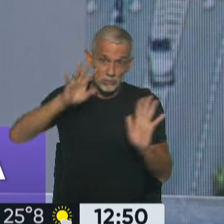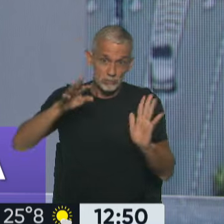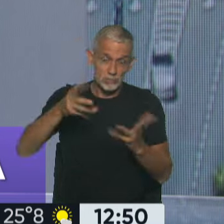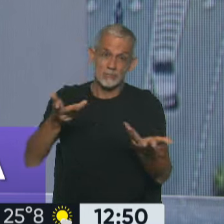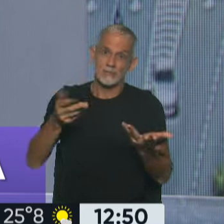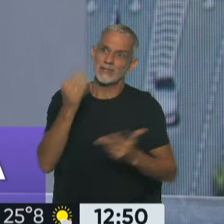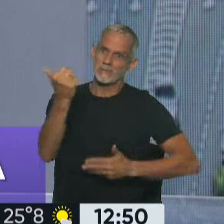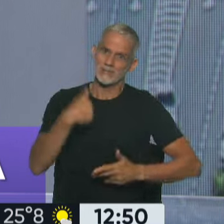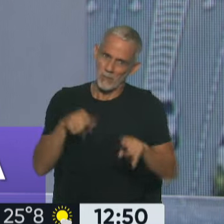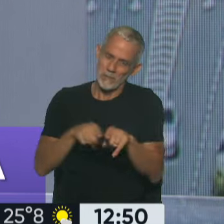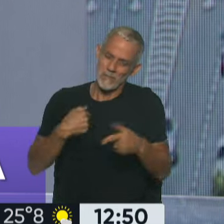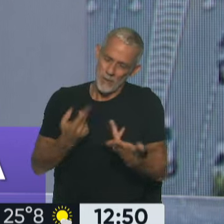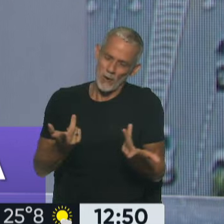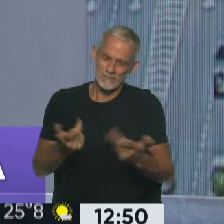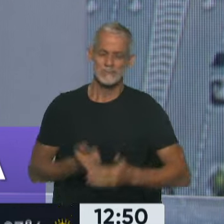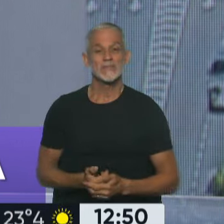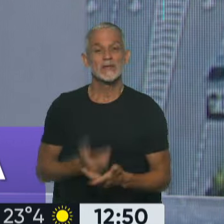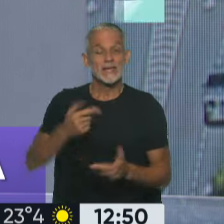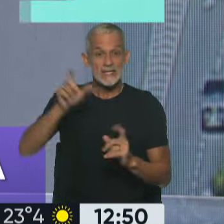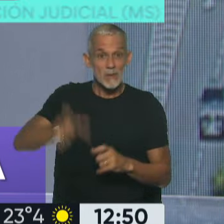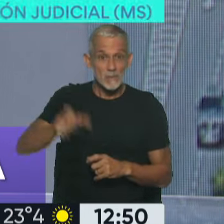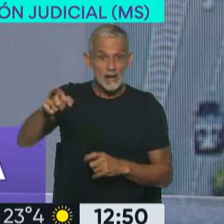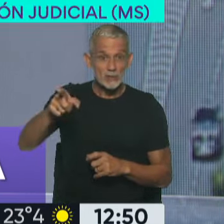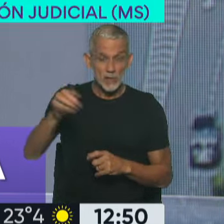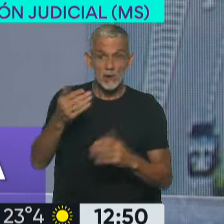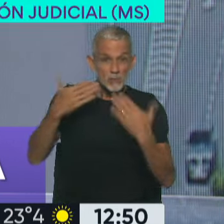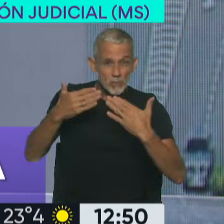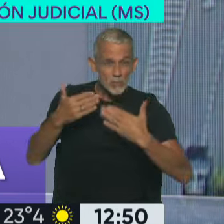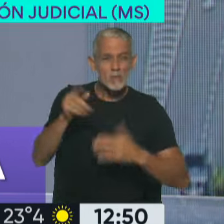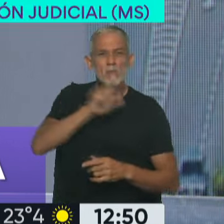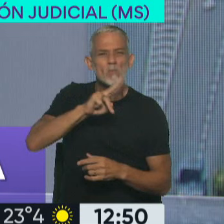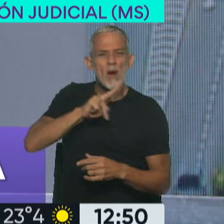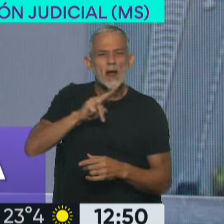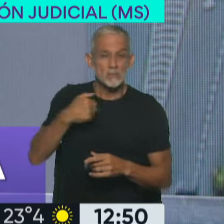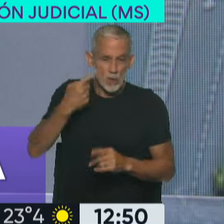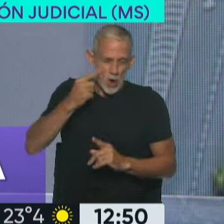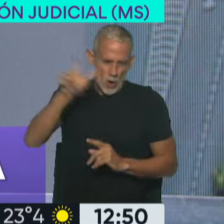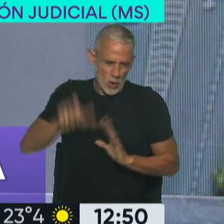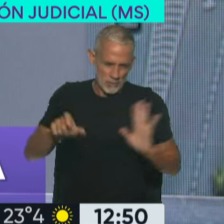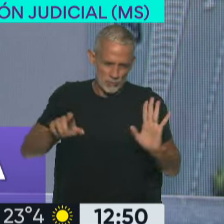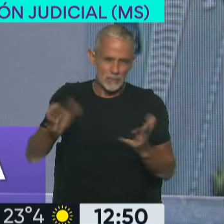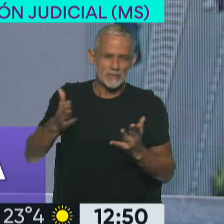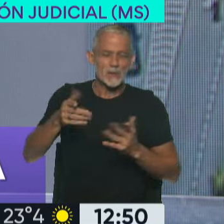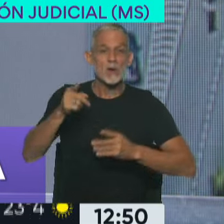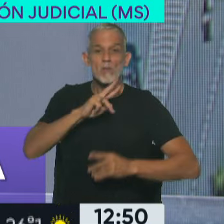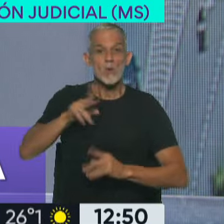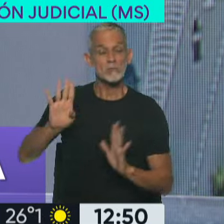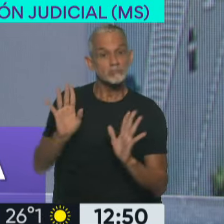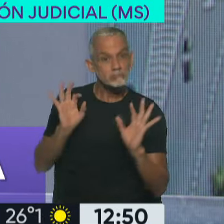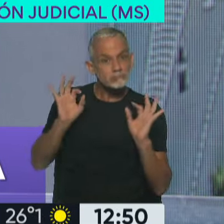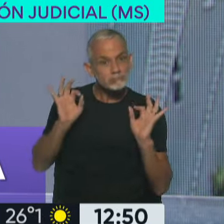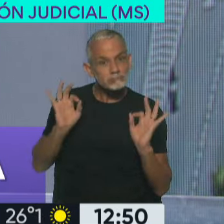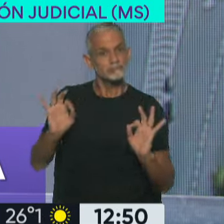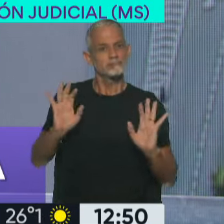¿no? Seguramente. Y quiero destacar también a la persona que ustedes acaban de entrevistar, a la funcionaria, que no conozco personalmente, la prudencia que